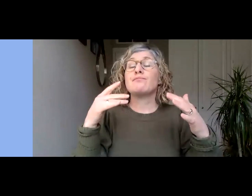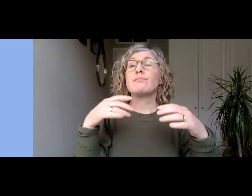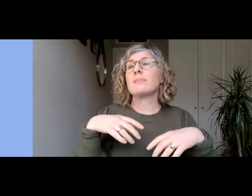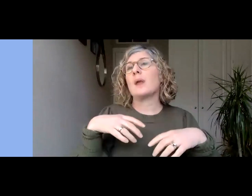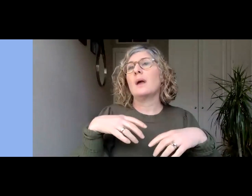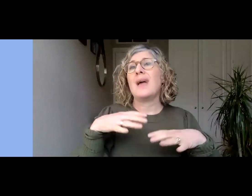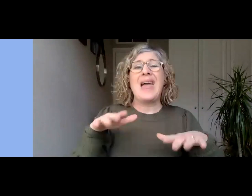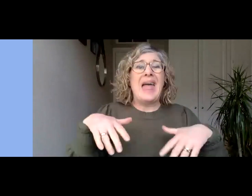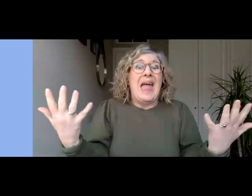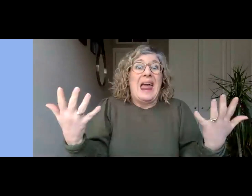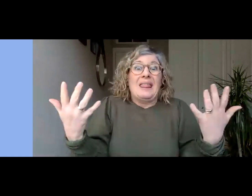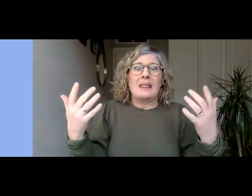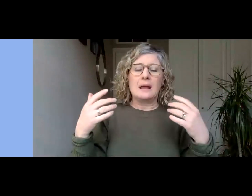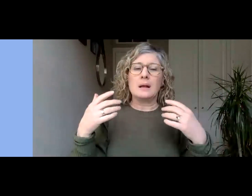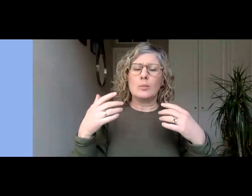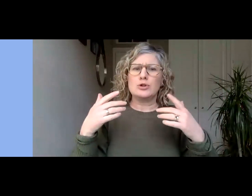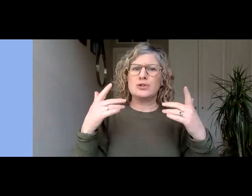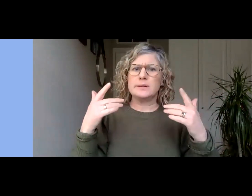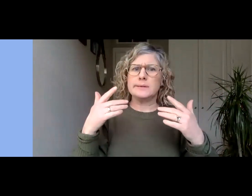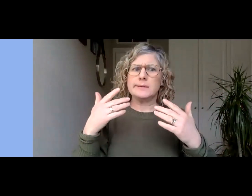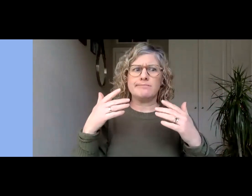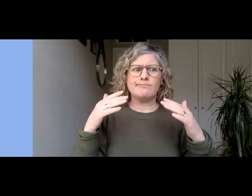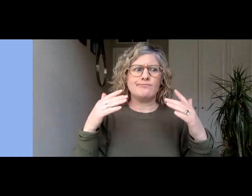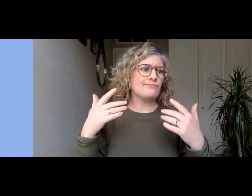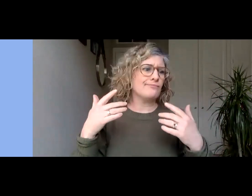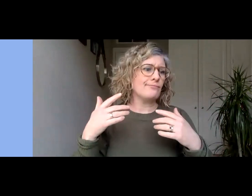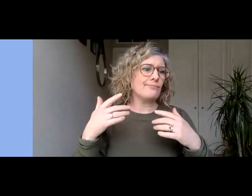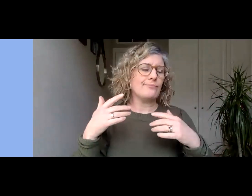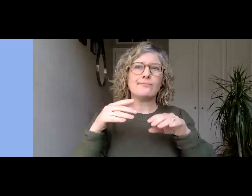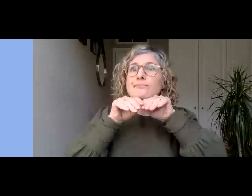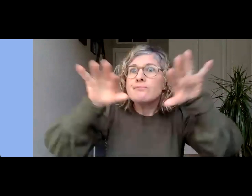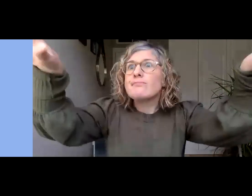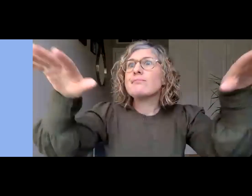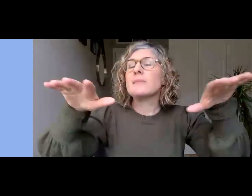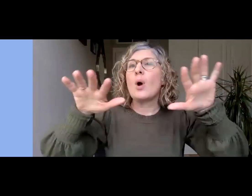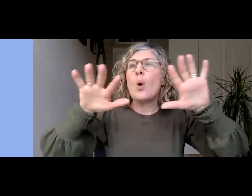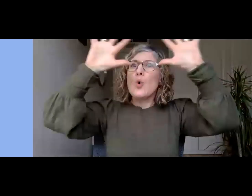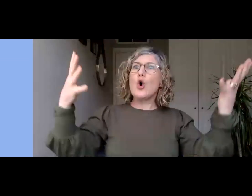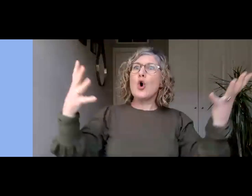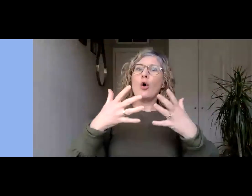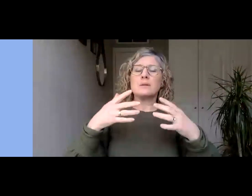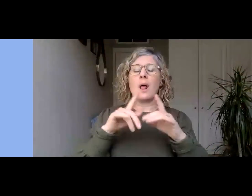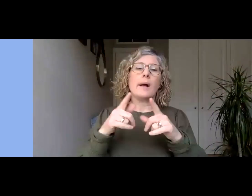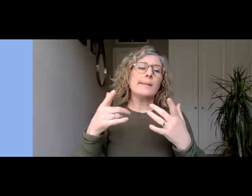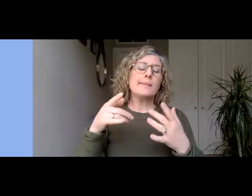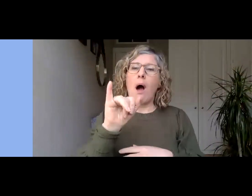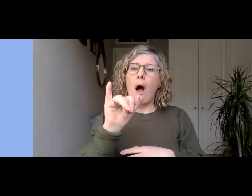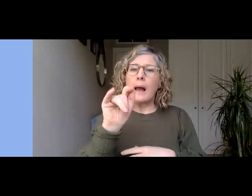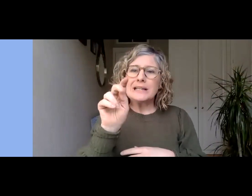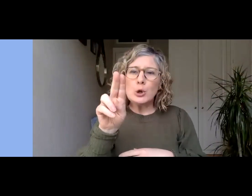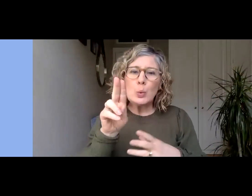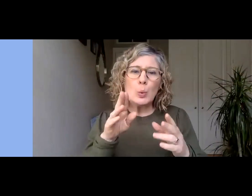me hace pensar en reuniones en el Parlamento Europeo, en la Comisión Europea